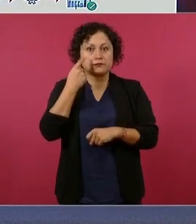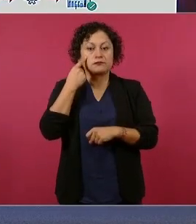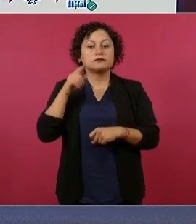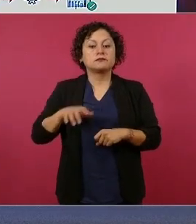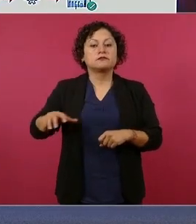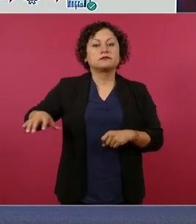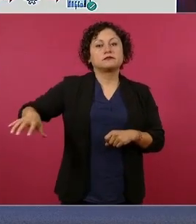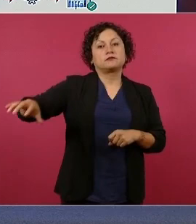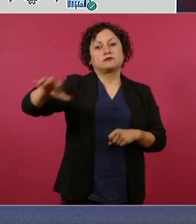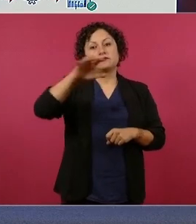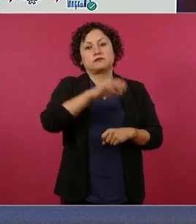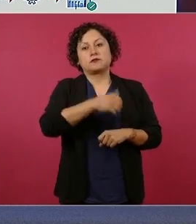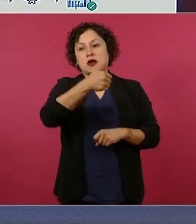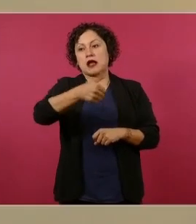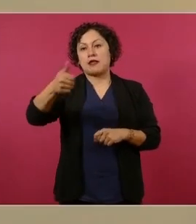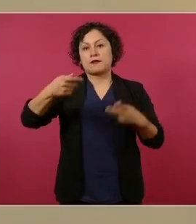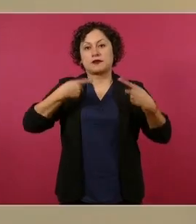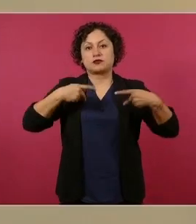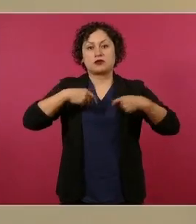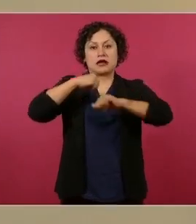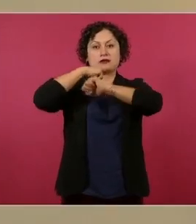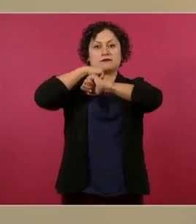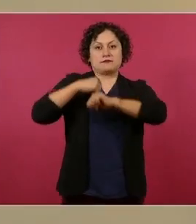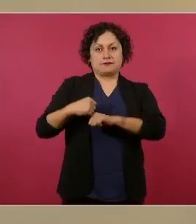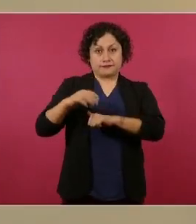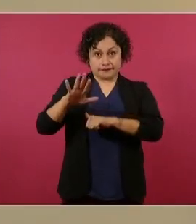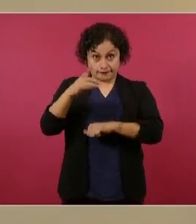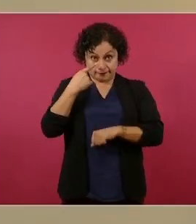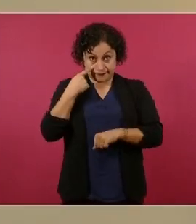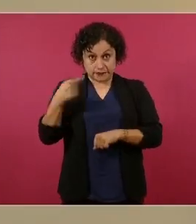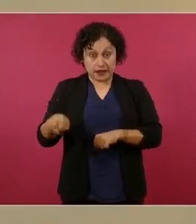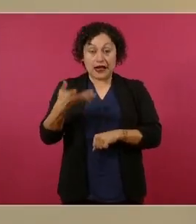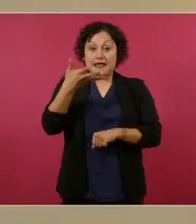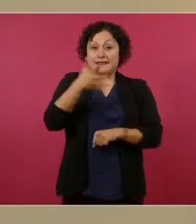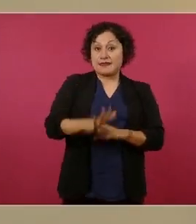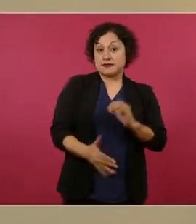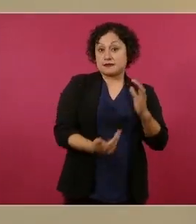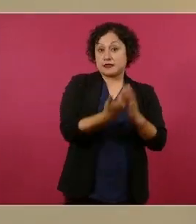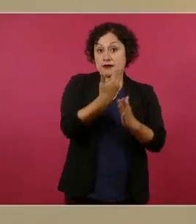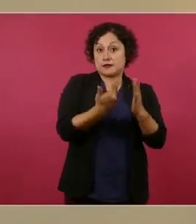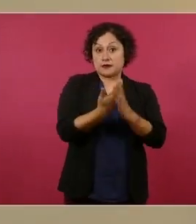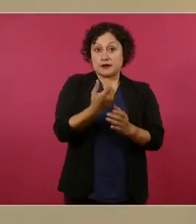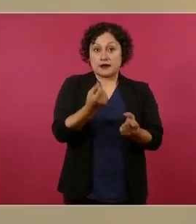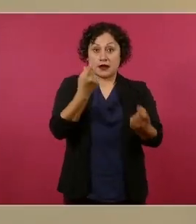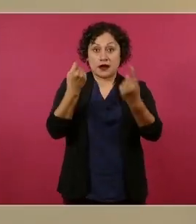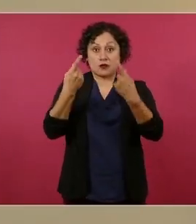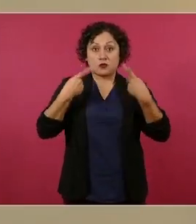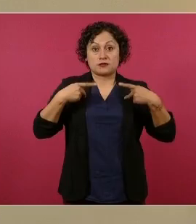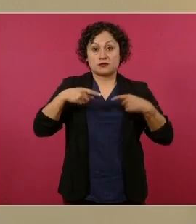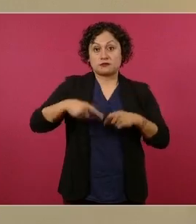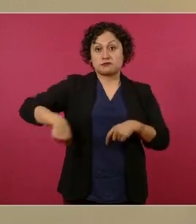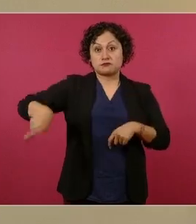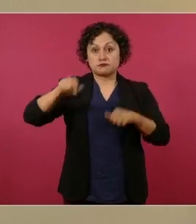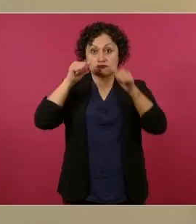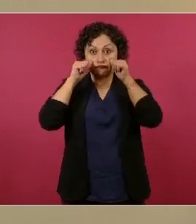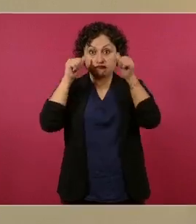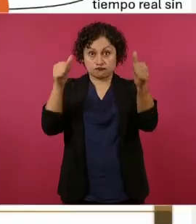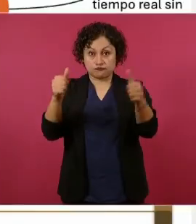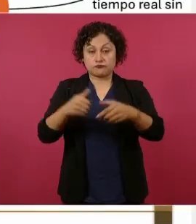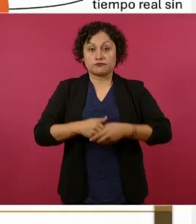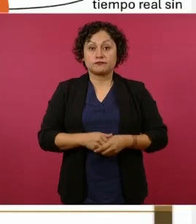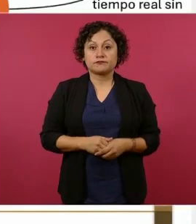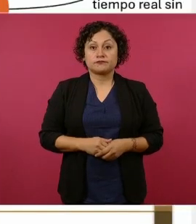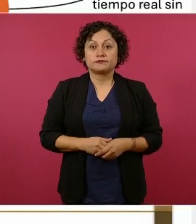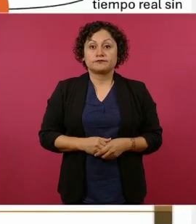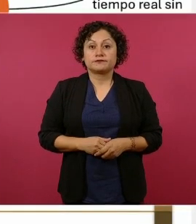áreas. En la sesión de las 10 de la mañana, algunas personas están físicamente en las oficinas corporativas de la Comisión Federal de